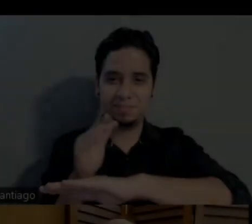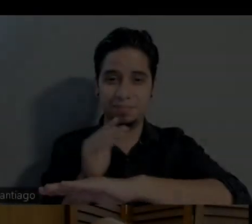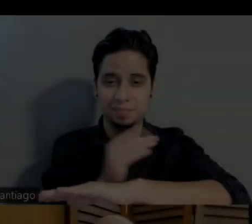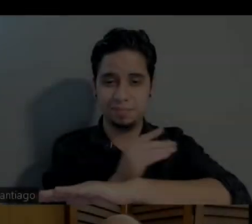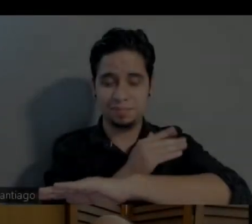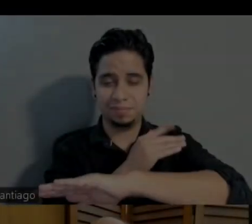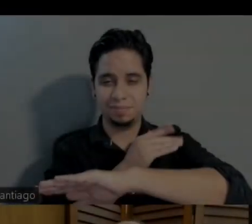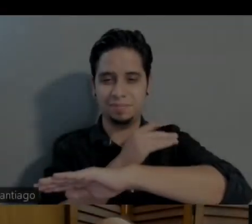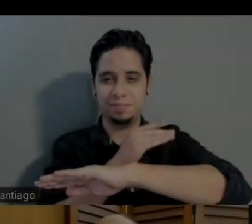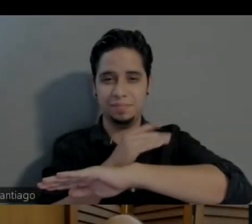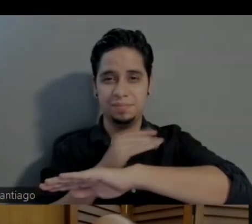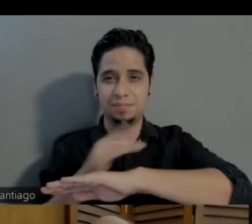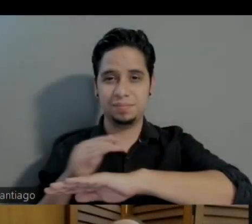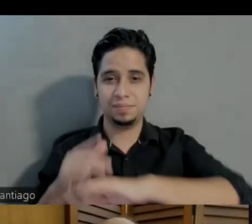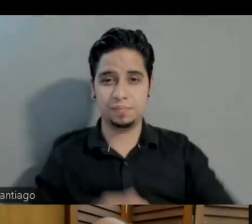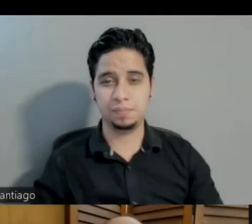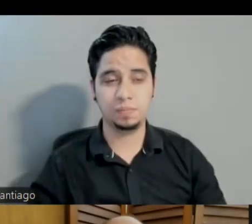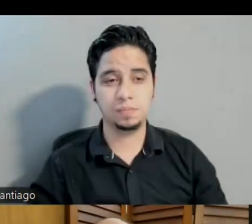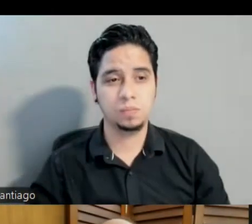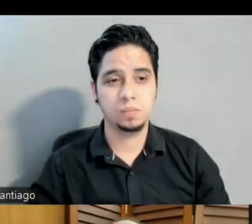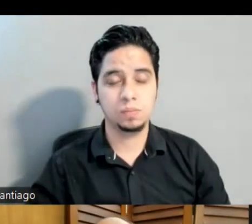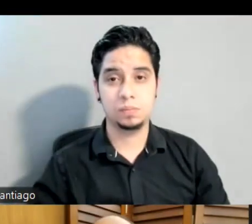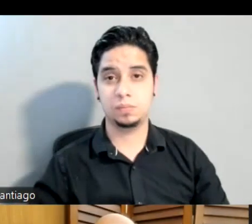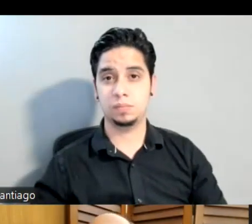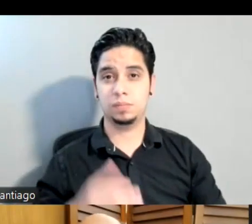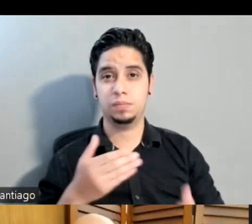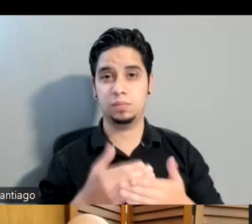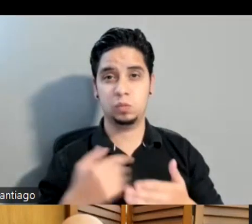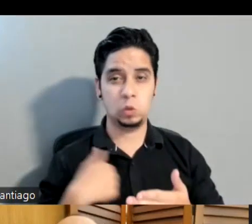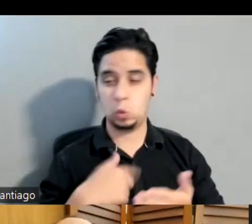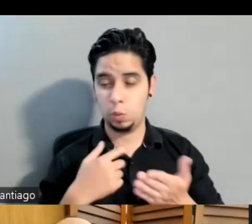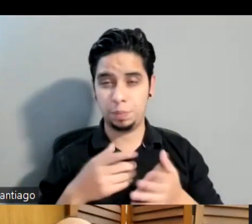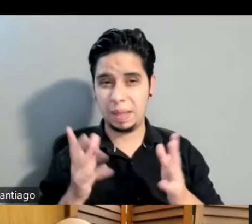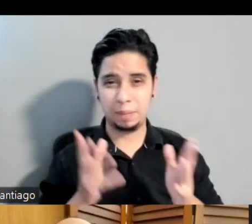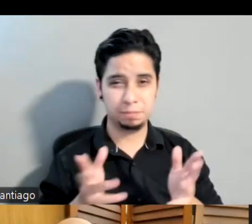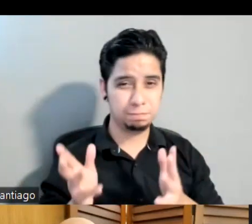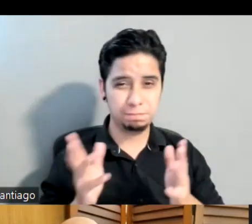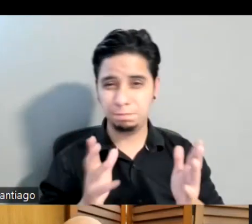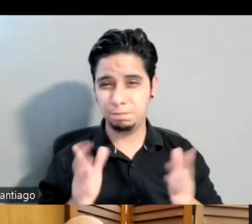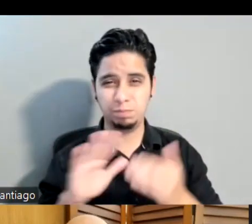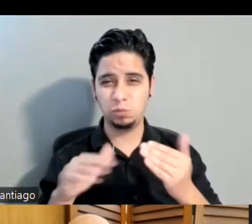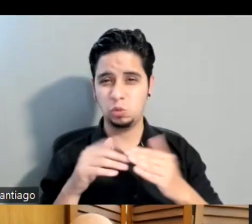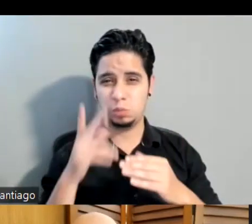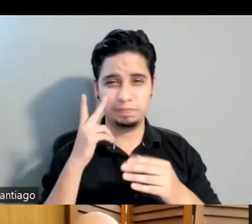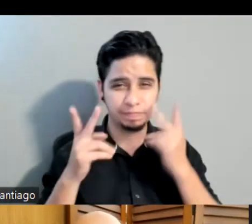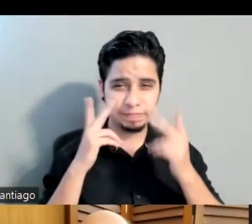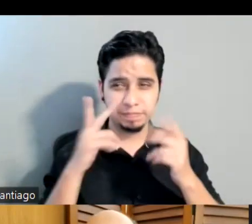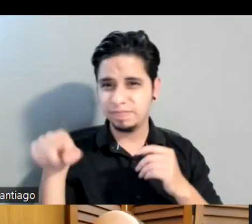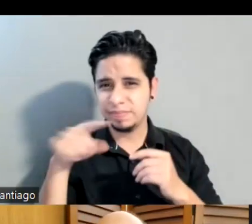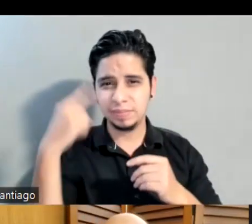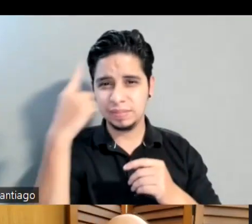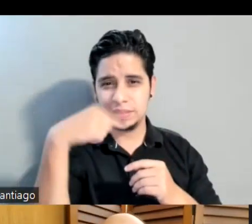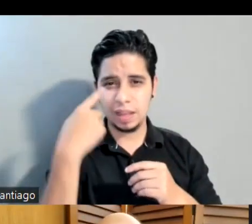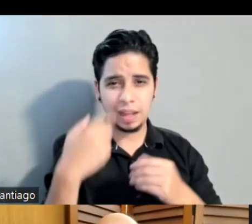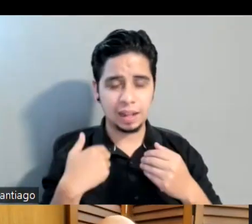Aquí nosotros hablando que todos estamos como cansaditos, tenemos